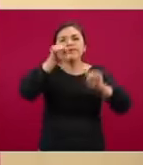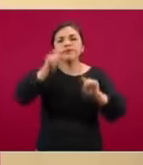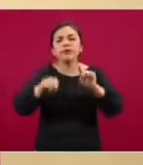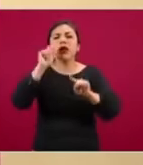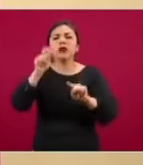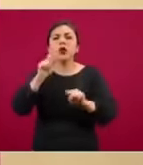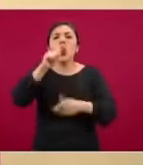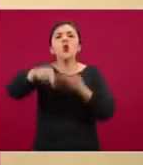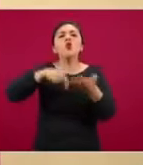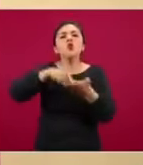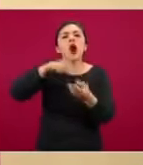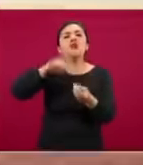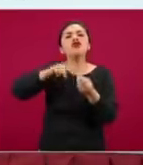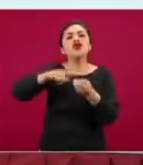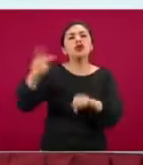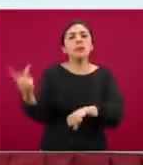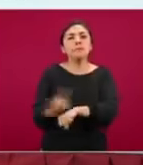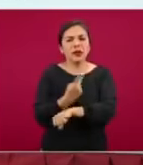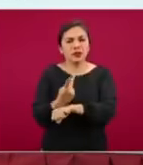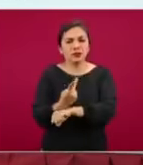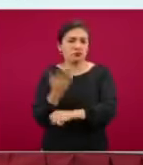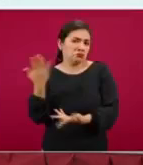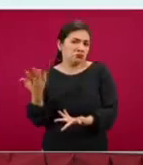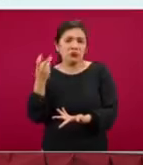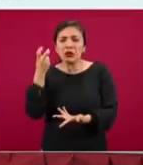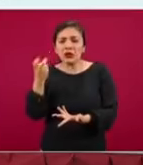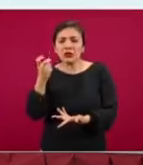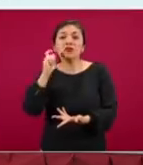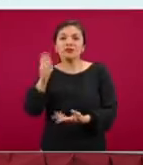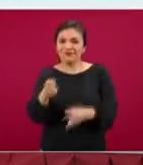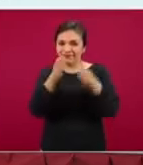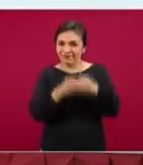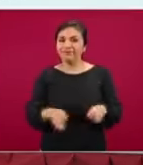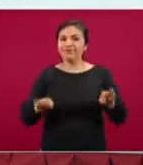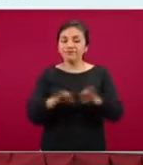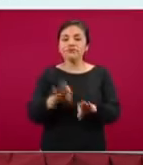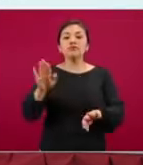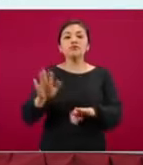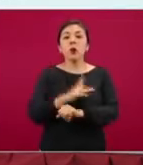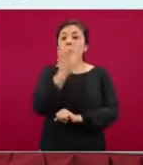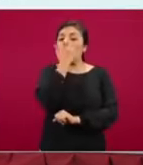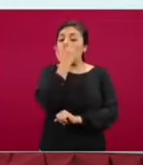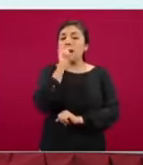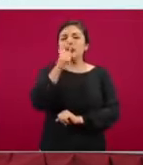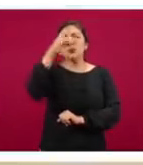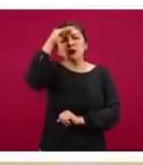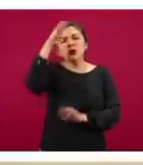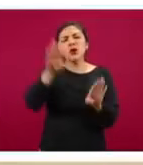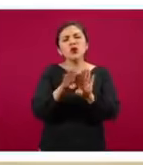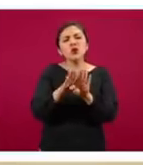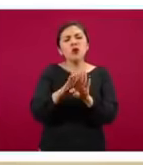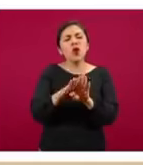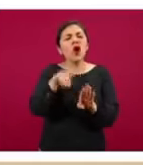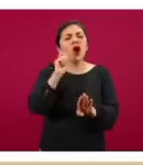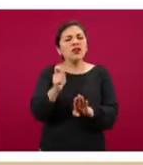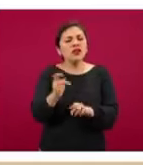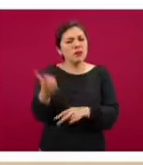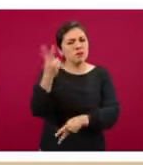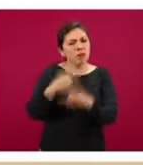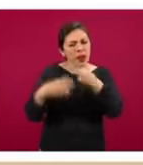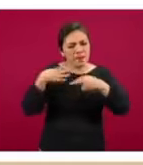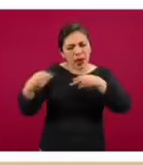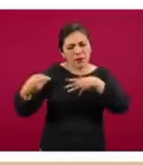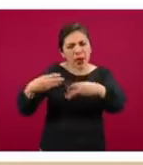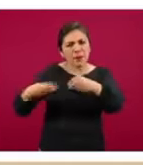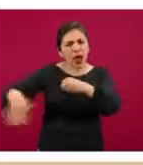el sitio de ocurrencia. Esto de alguna manera es importante porque más allá de cómo se está presentando, digamos, la